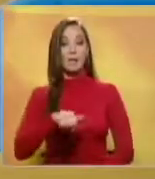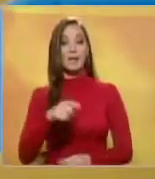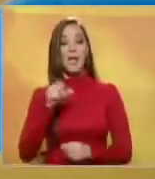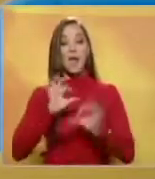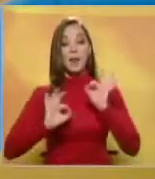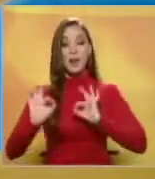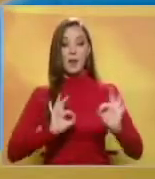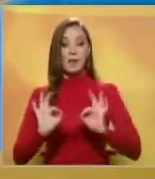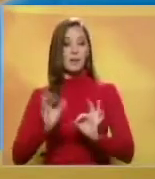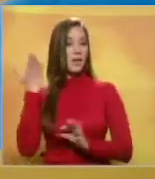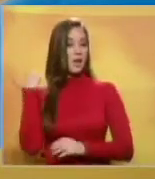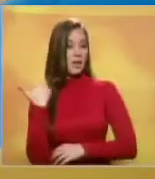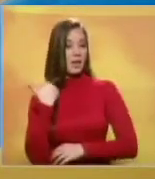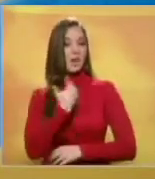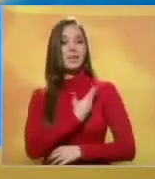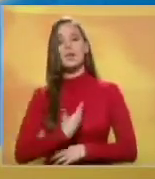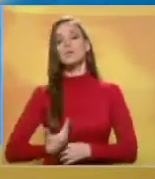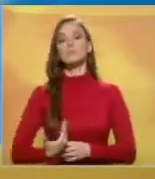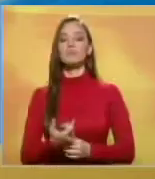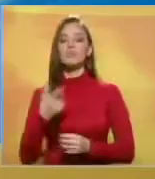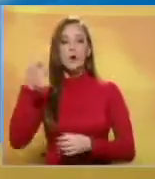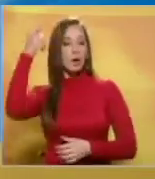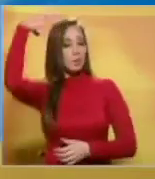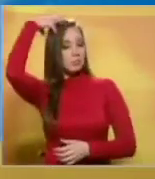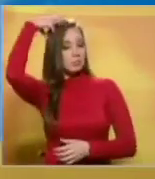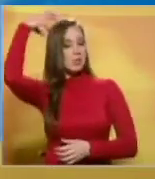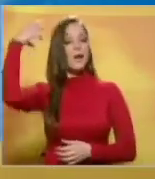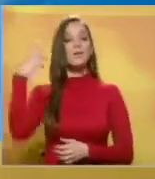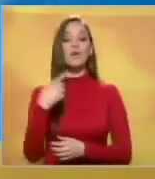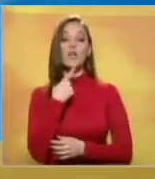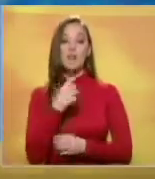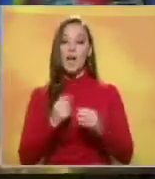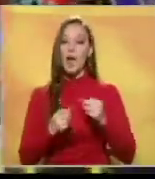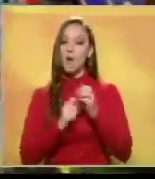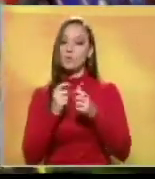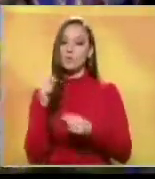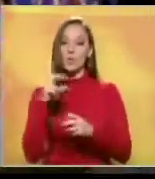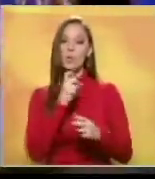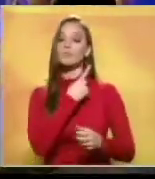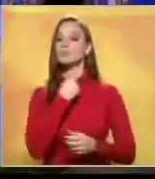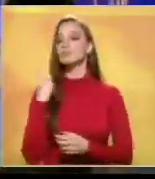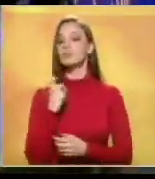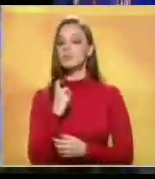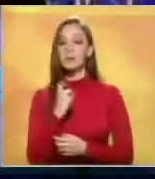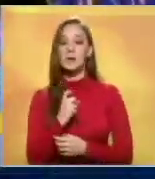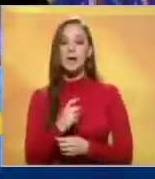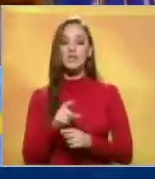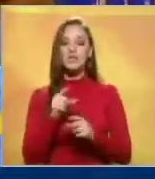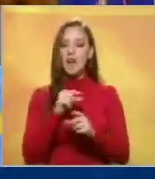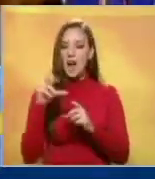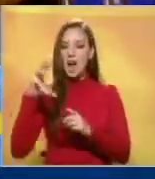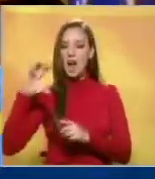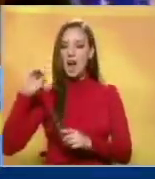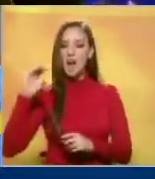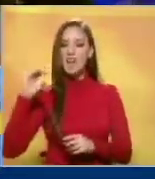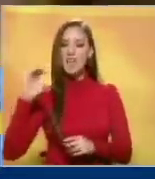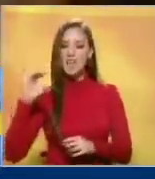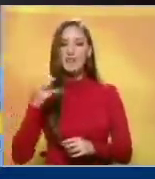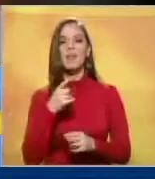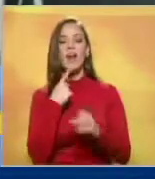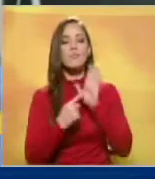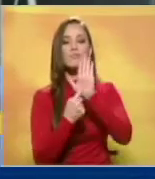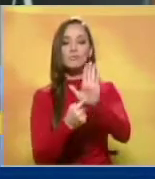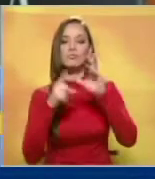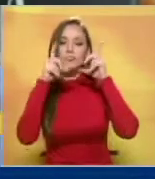y ex miss universo venezolana alicia machado lanzó su nuevo perfil a través de su cuenta de instagram machado publicó fotografías